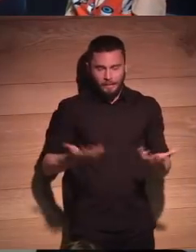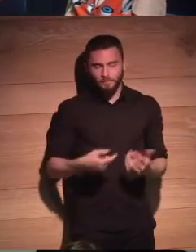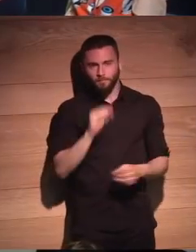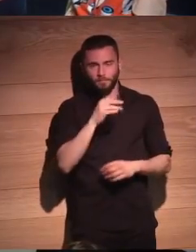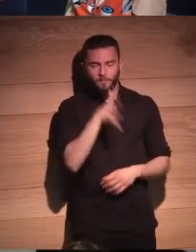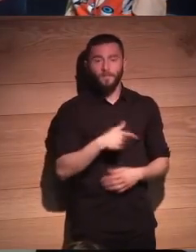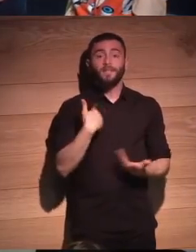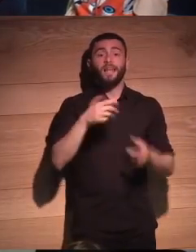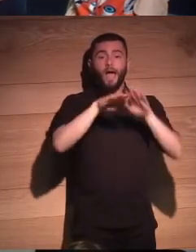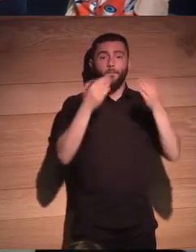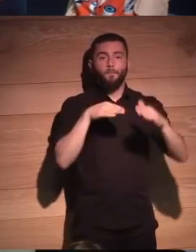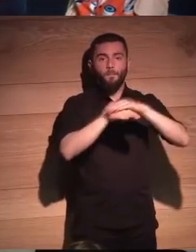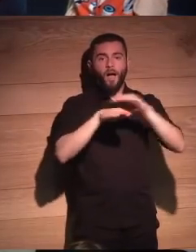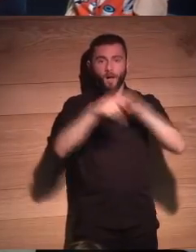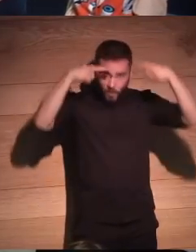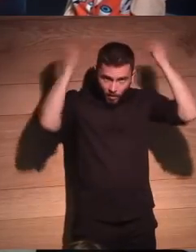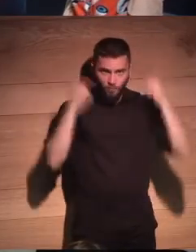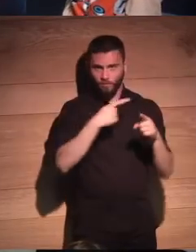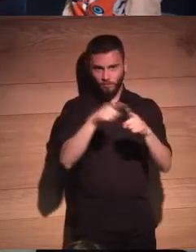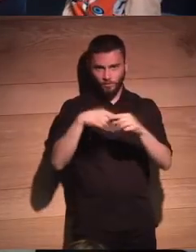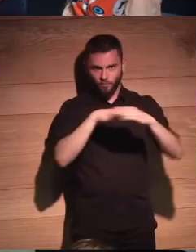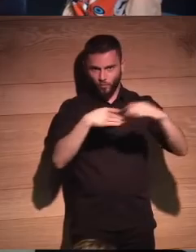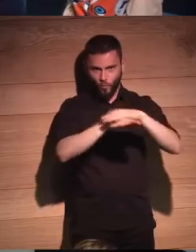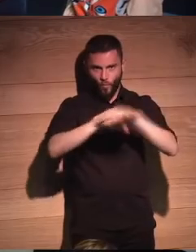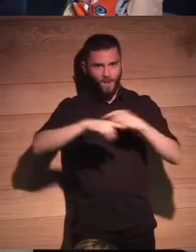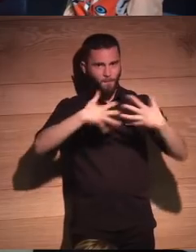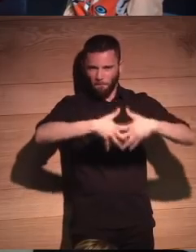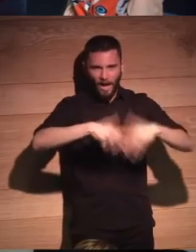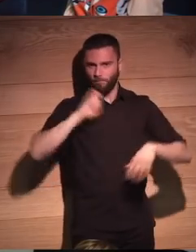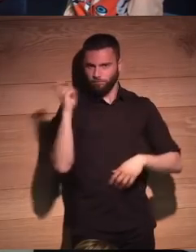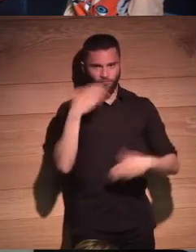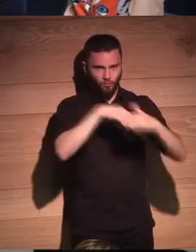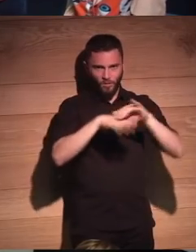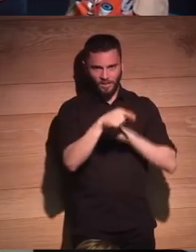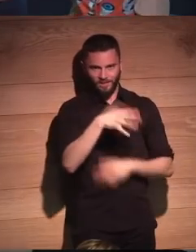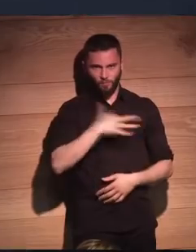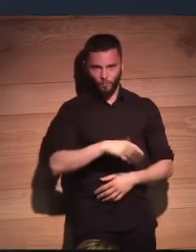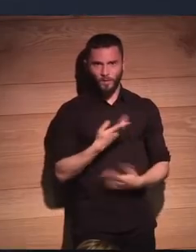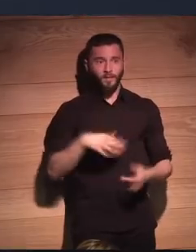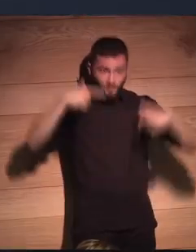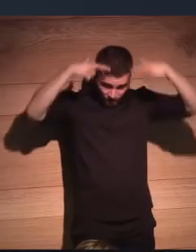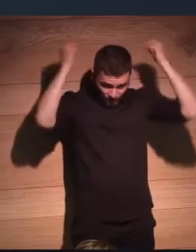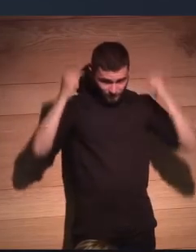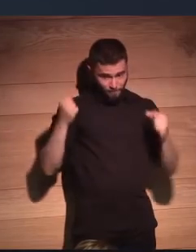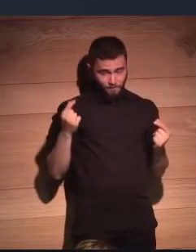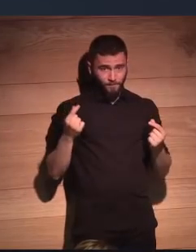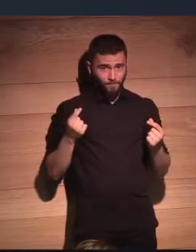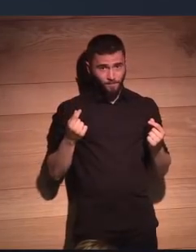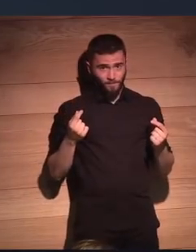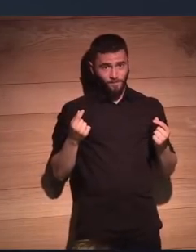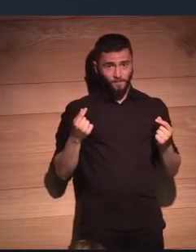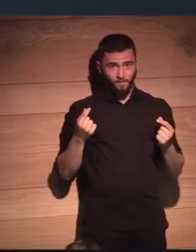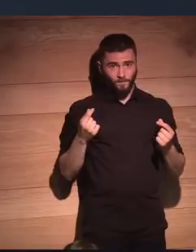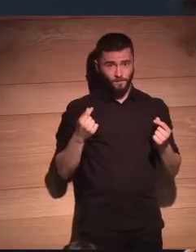En la Batcueva cabe de todo, o sea, tiene máquinas para todo. Entonces, hay una aventura del Batman más kitsch, en